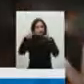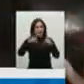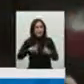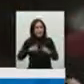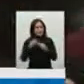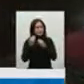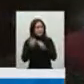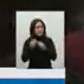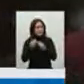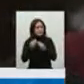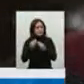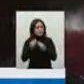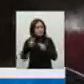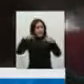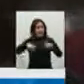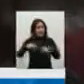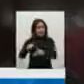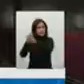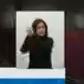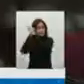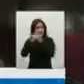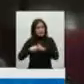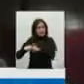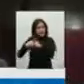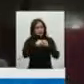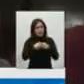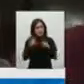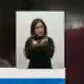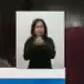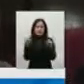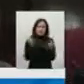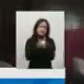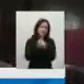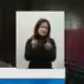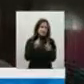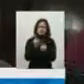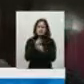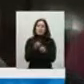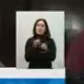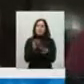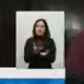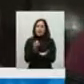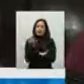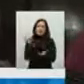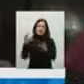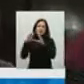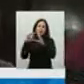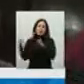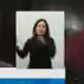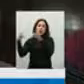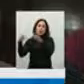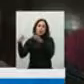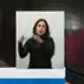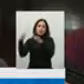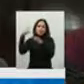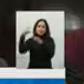nosotros no compartimos para nada que este grupo de burócratas que se juntan a tomar café y que la izquierda pituca hoy